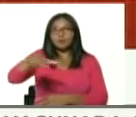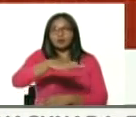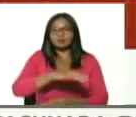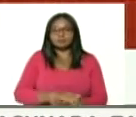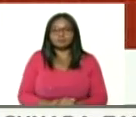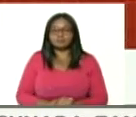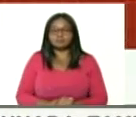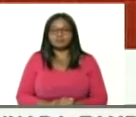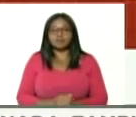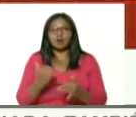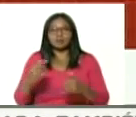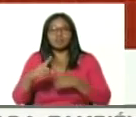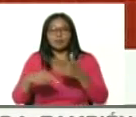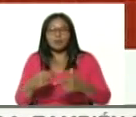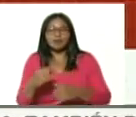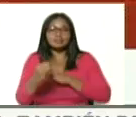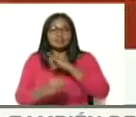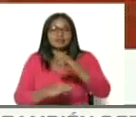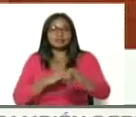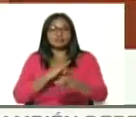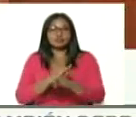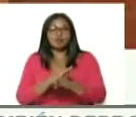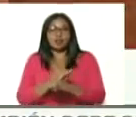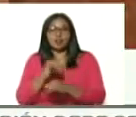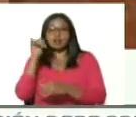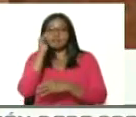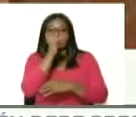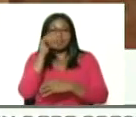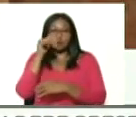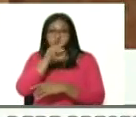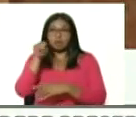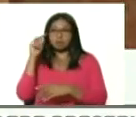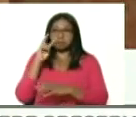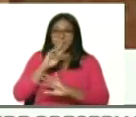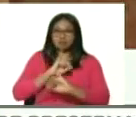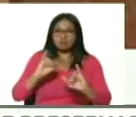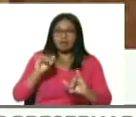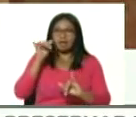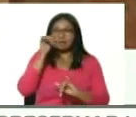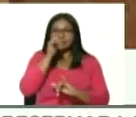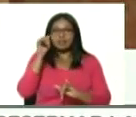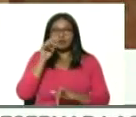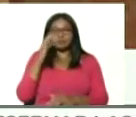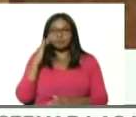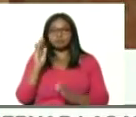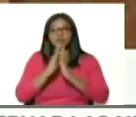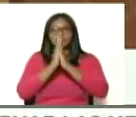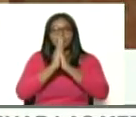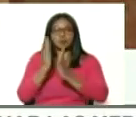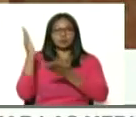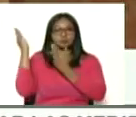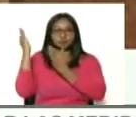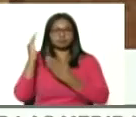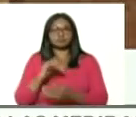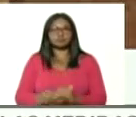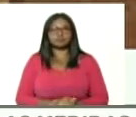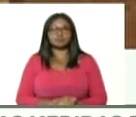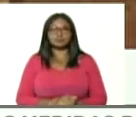estrenar nacional e internacionalmente el video. Ustedes no han visto el video, ¿verdad? Jorge Márquez, ponlo ahí a tiro. El